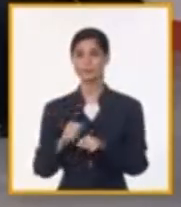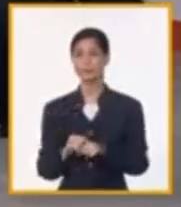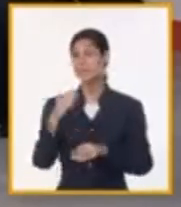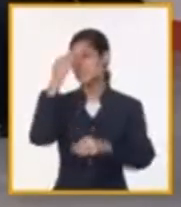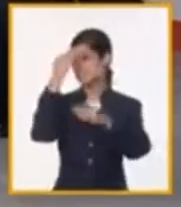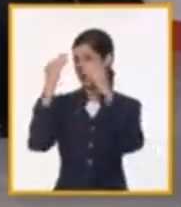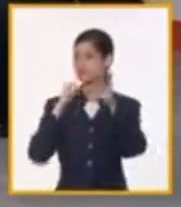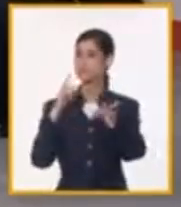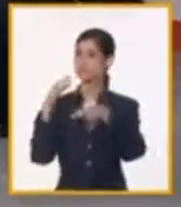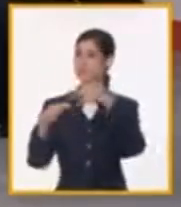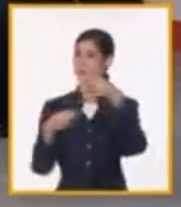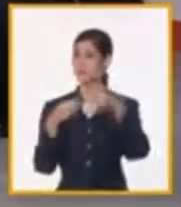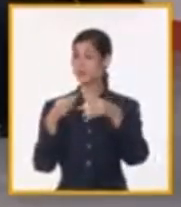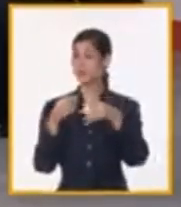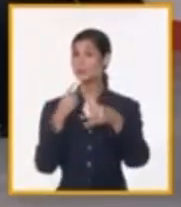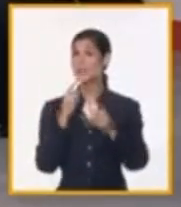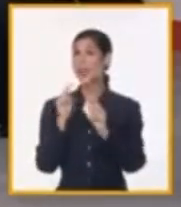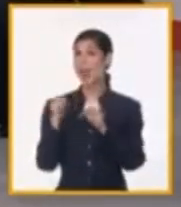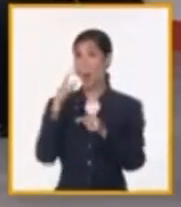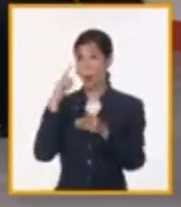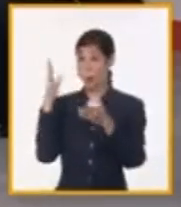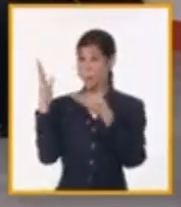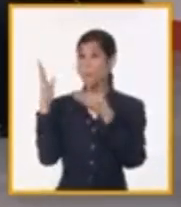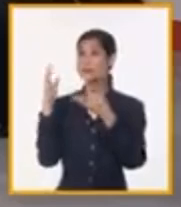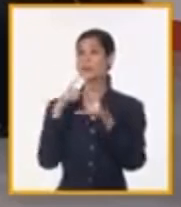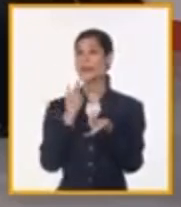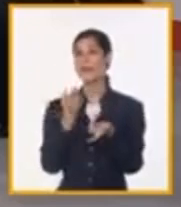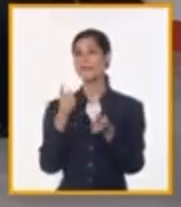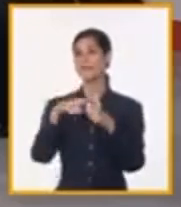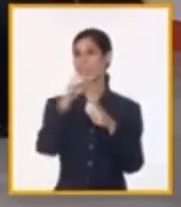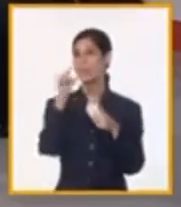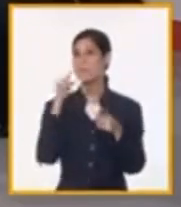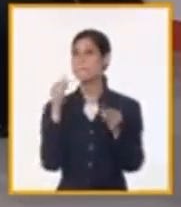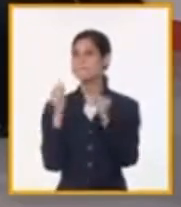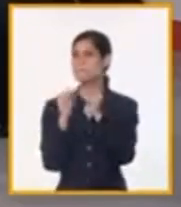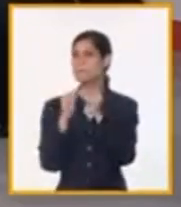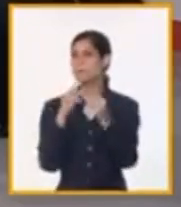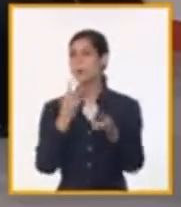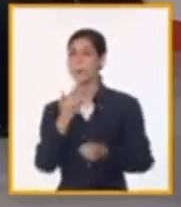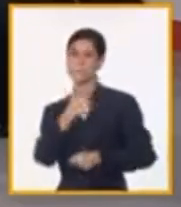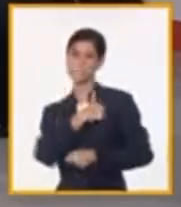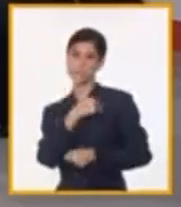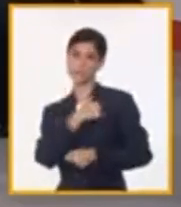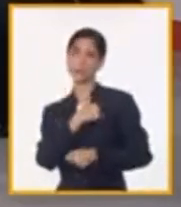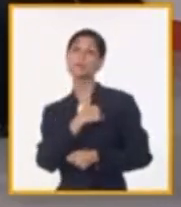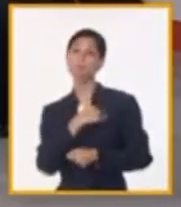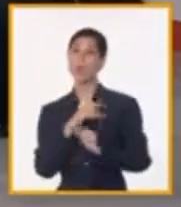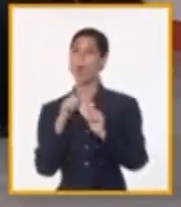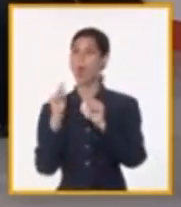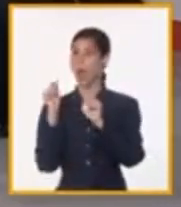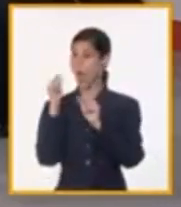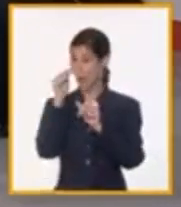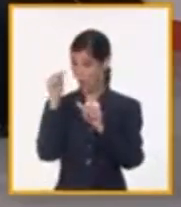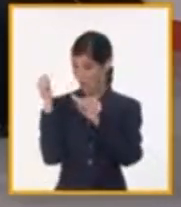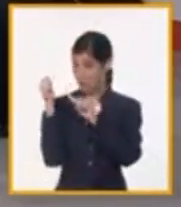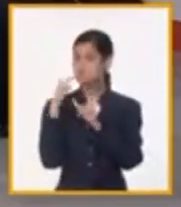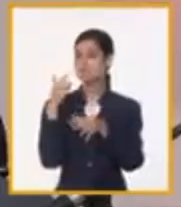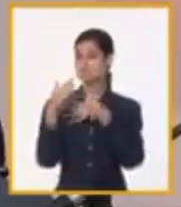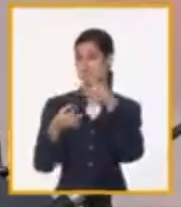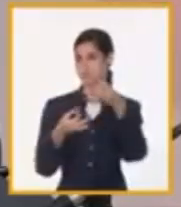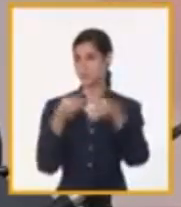tema que el experto en temas militares porque vamos a hablar de los temas militares y usted usted es el encargado de de esos temas